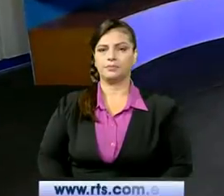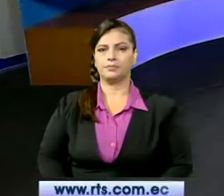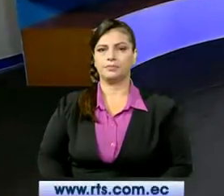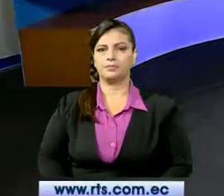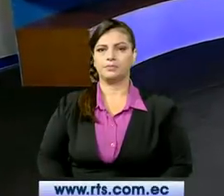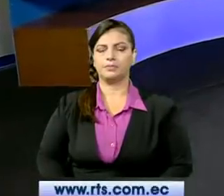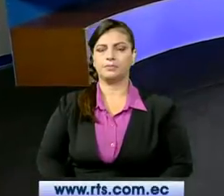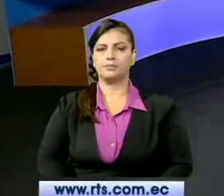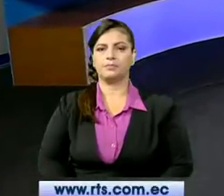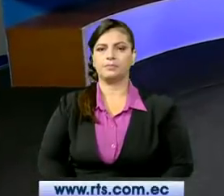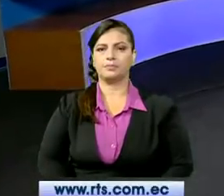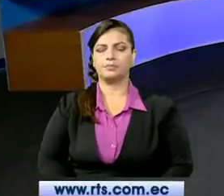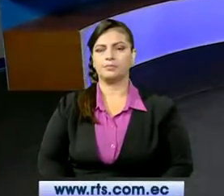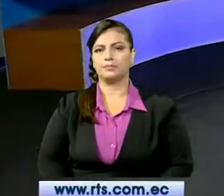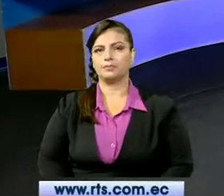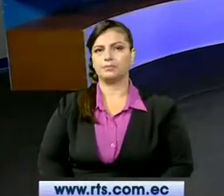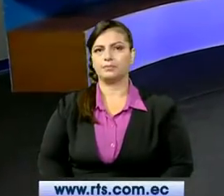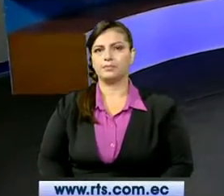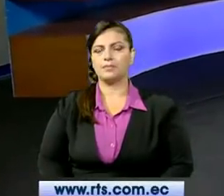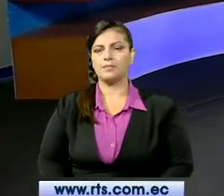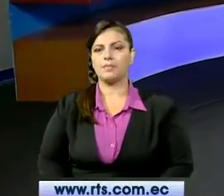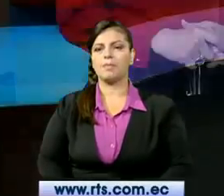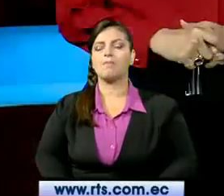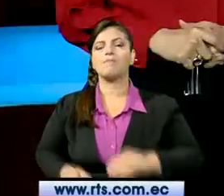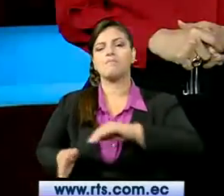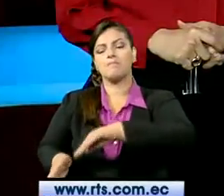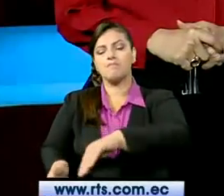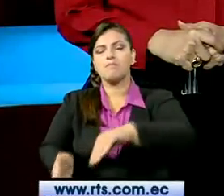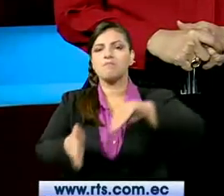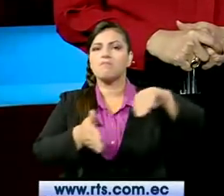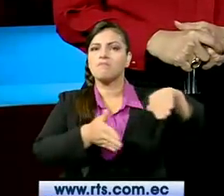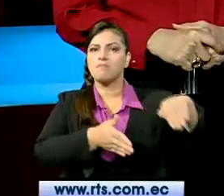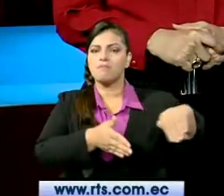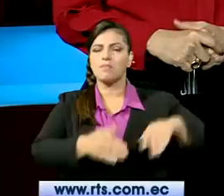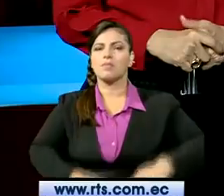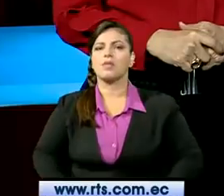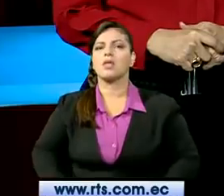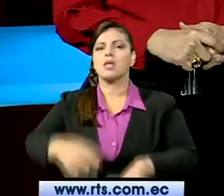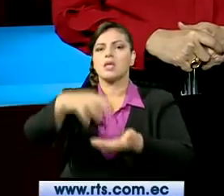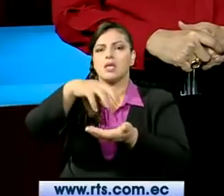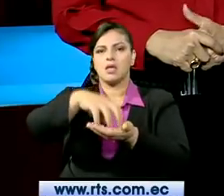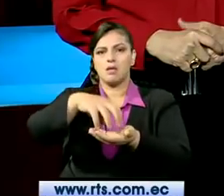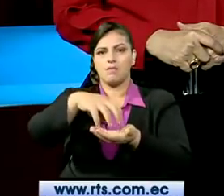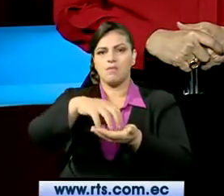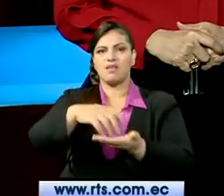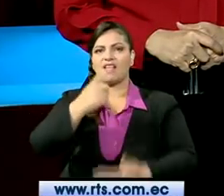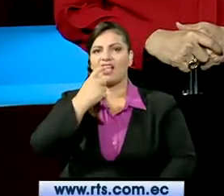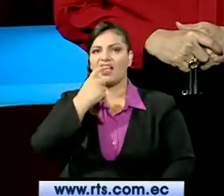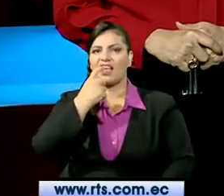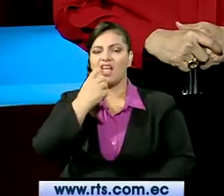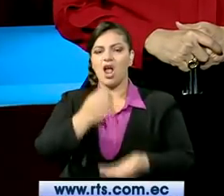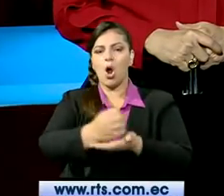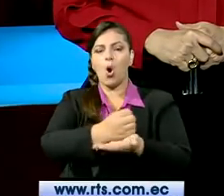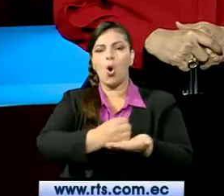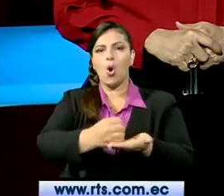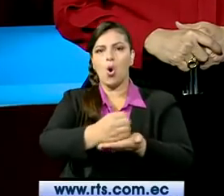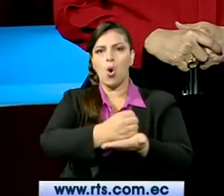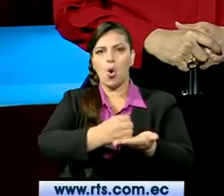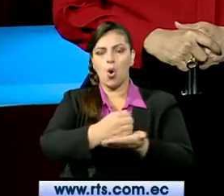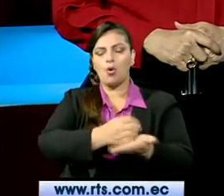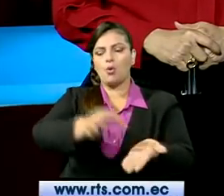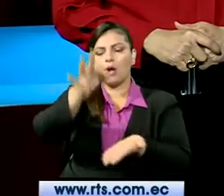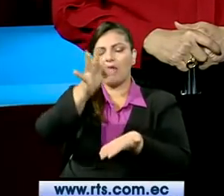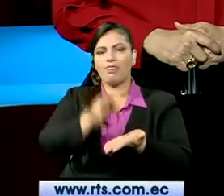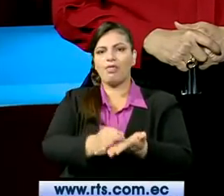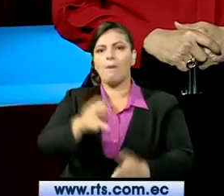Y la temporada invernal también comienza a causar estragos en la provincia de El Oro. En la parroquia Capiro,